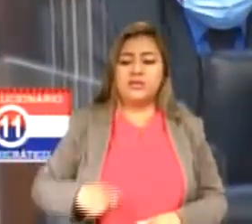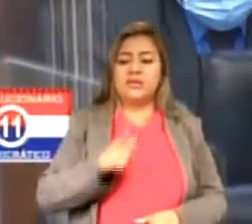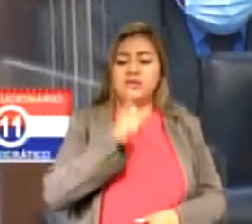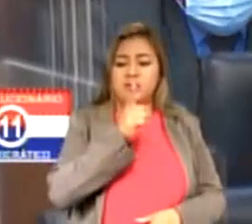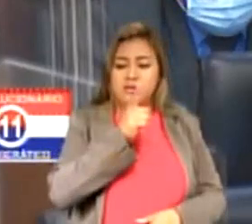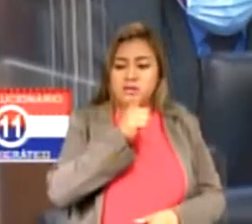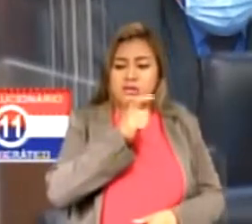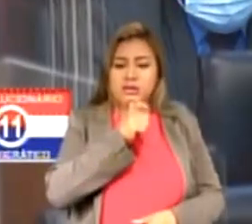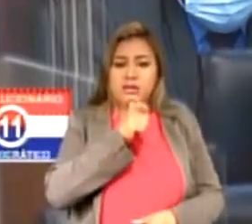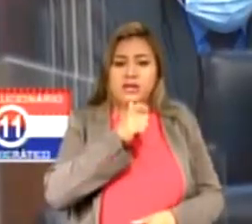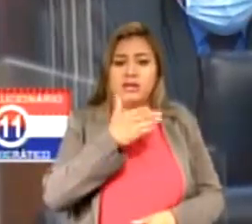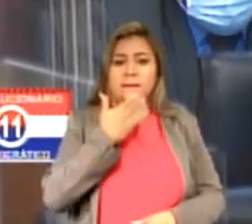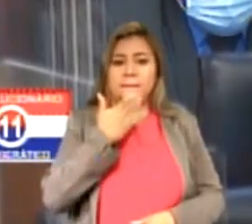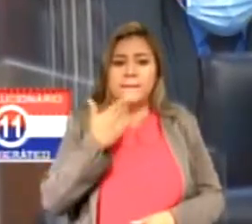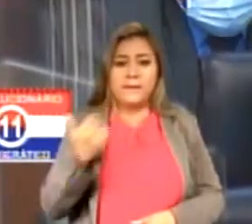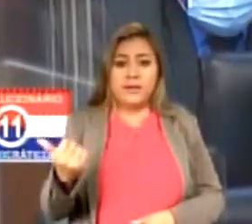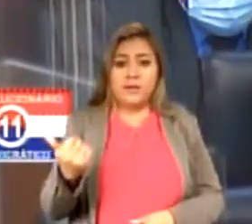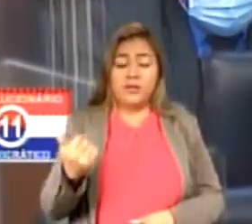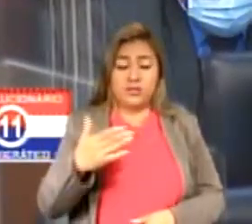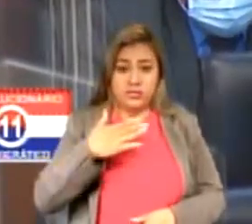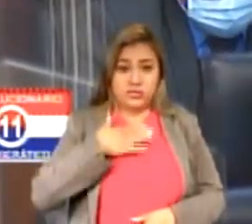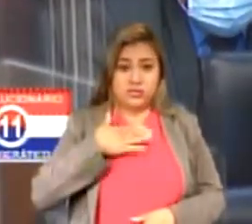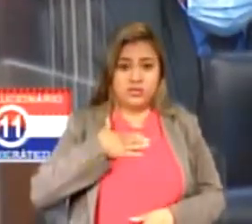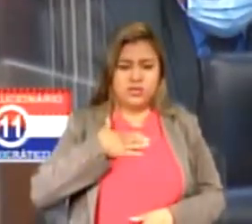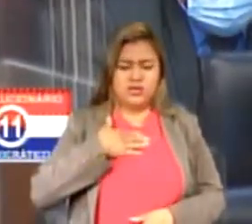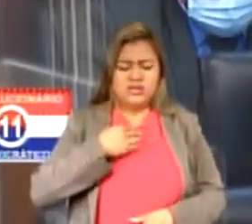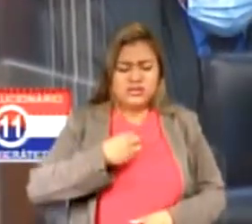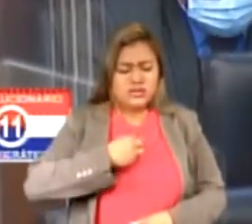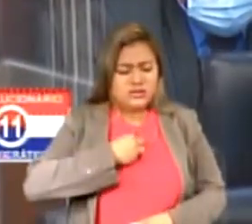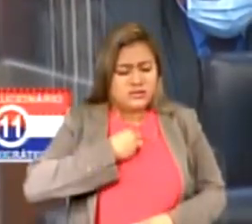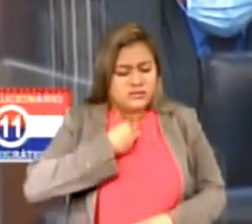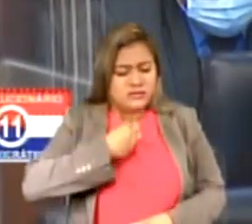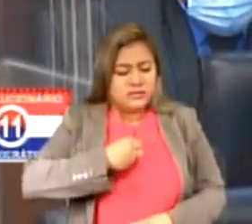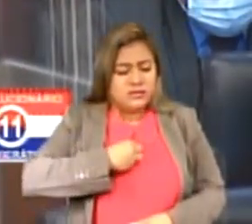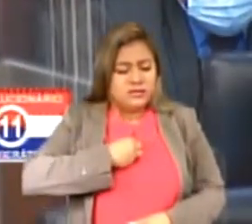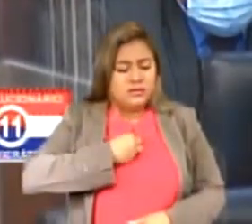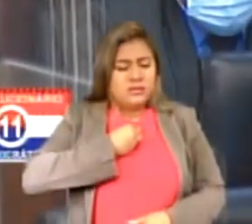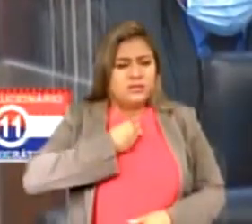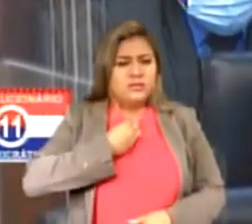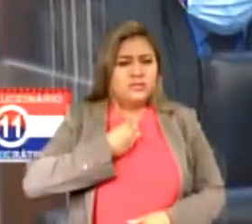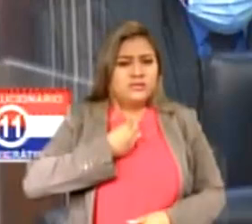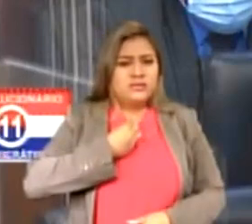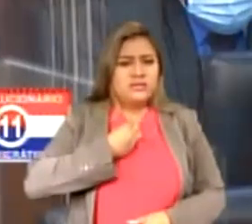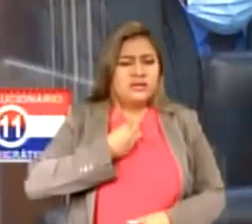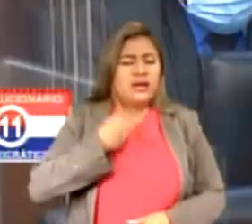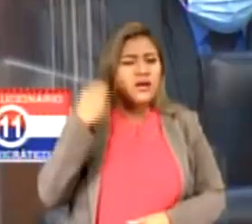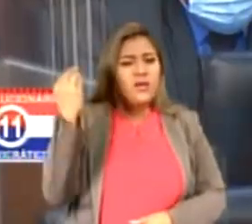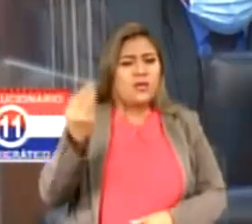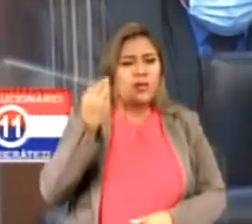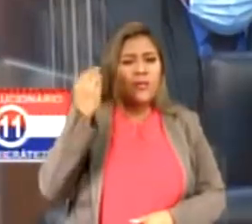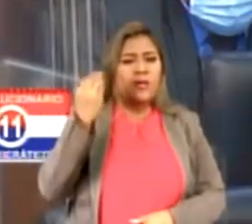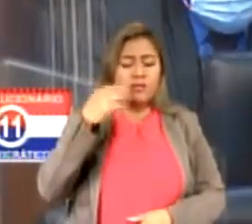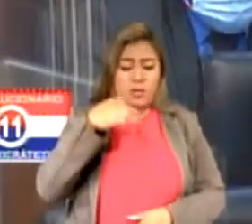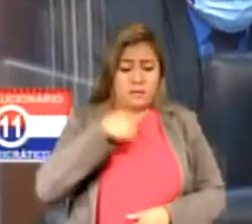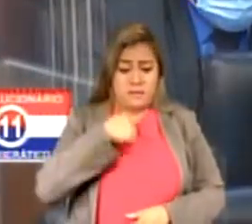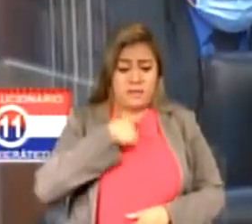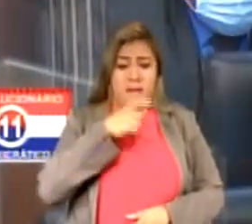mi persona que sufrió las consecuencias de que cuando mi señor padre